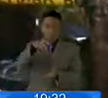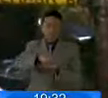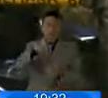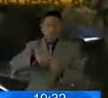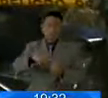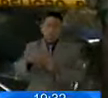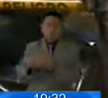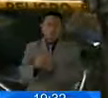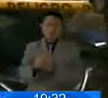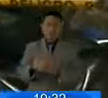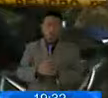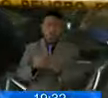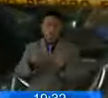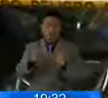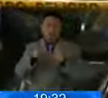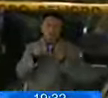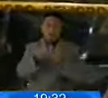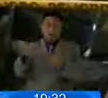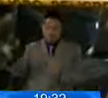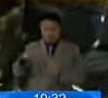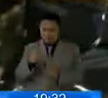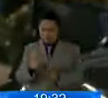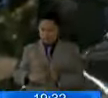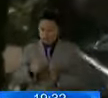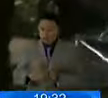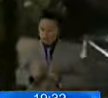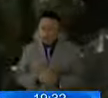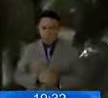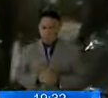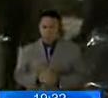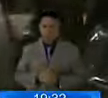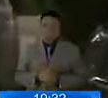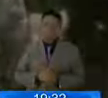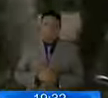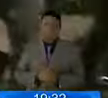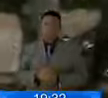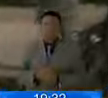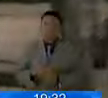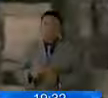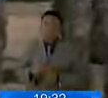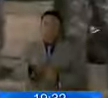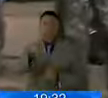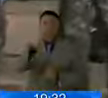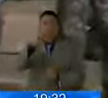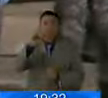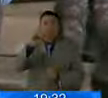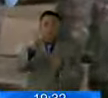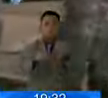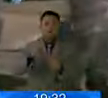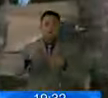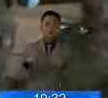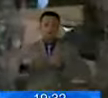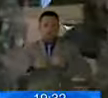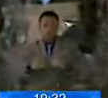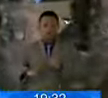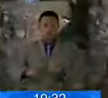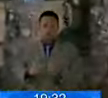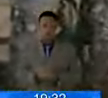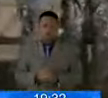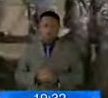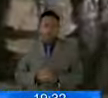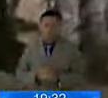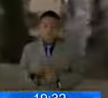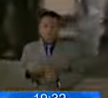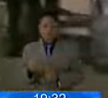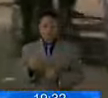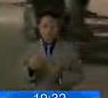cercana y han venido decenas de familiares a saber qué es lo que está sucediendo. Hemos trabajado cerca de 60 socorristas, rescatistas, y lo que queremos